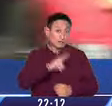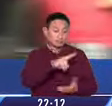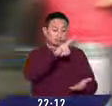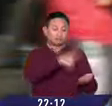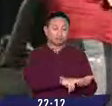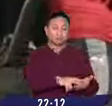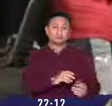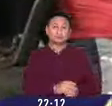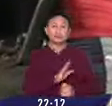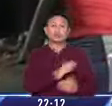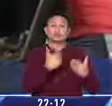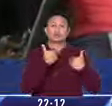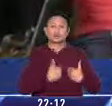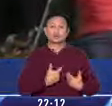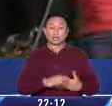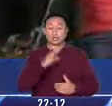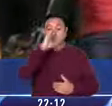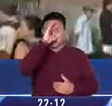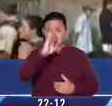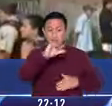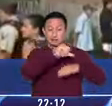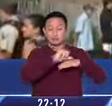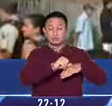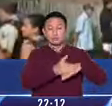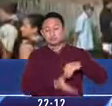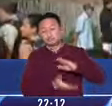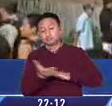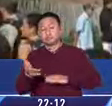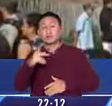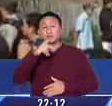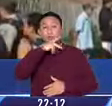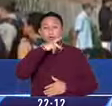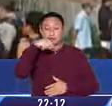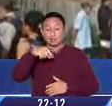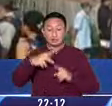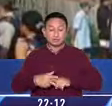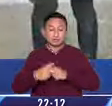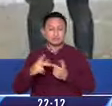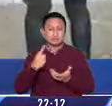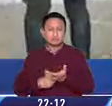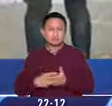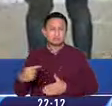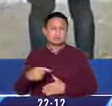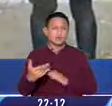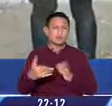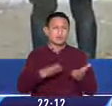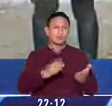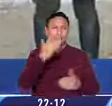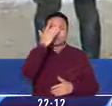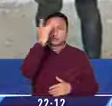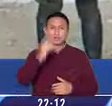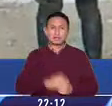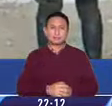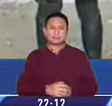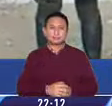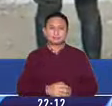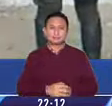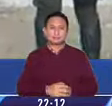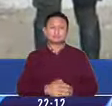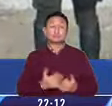calzada. El cuerpo fue trasladado hasta la morgue de Puerto Viejo para de ahí analizar las causas de este deceso. Arrollamiento en este